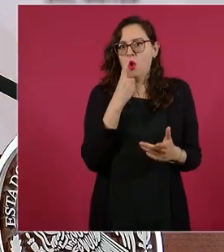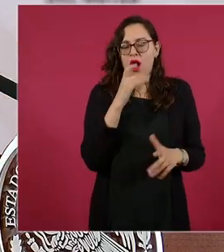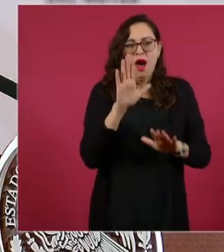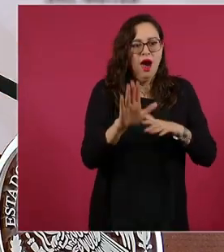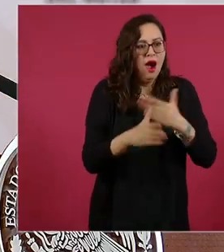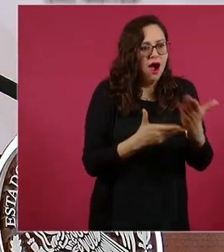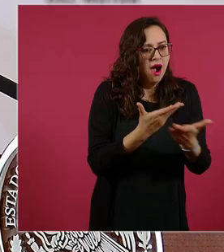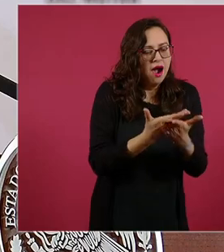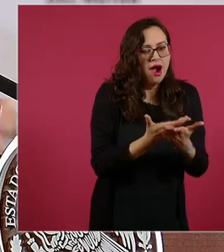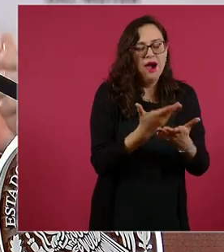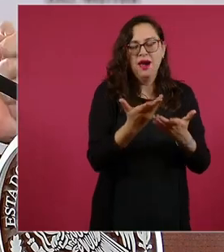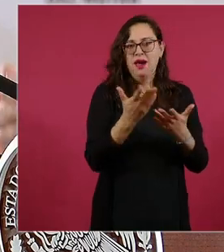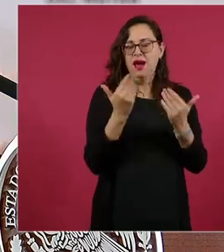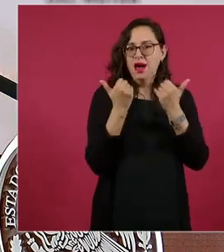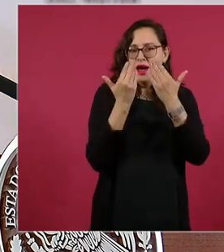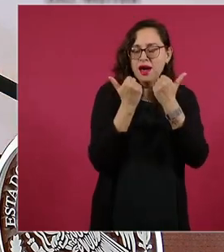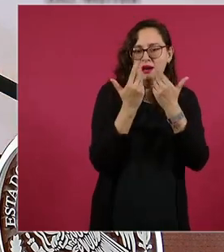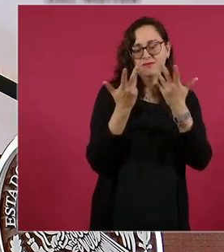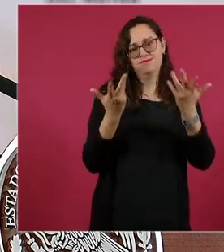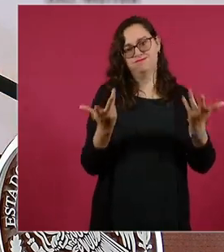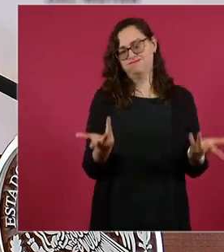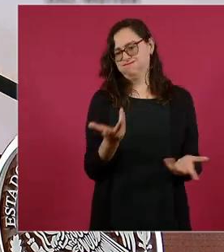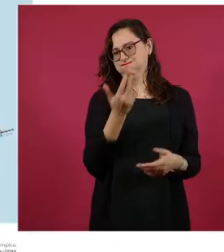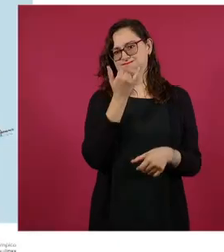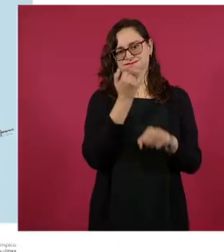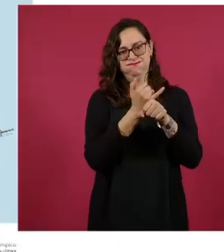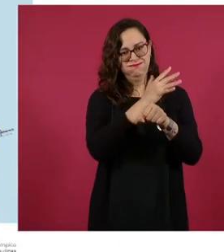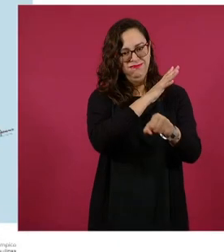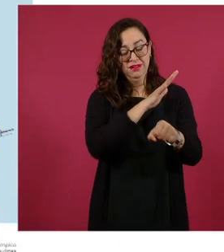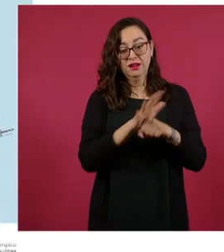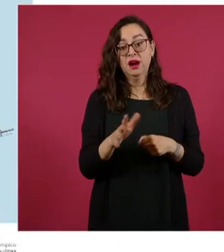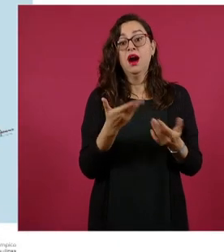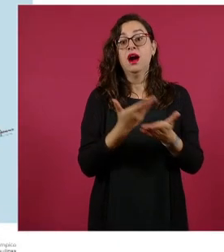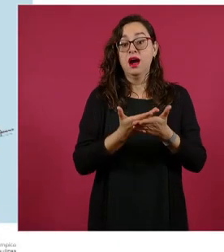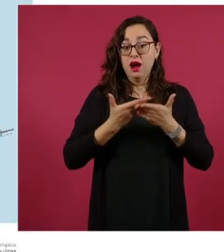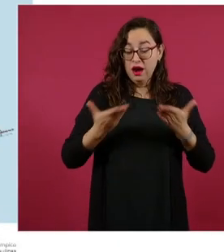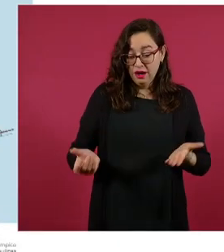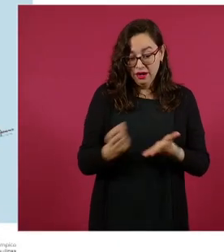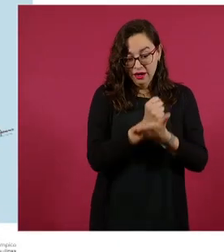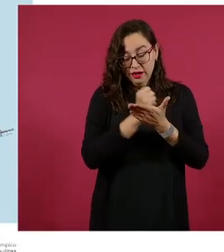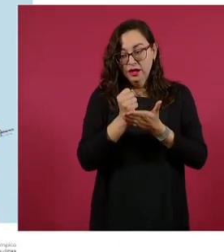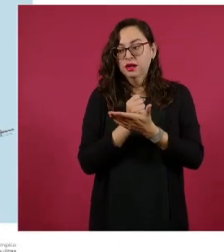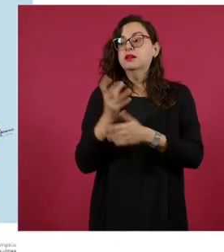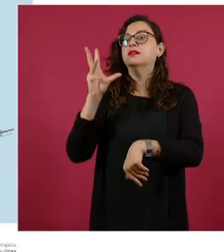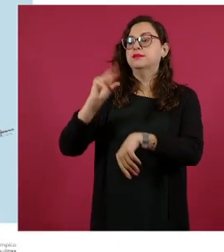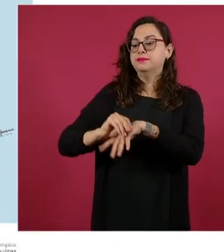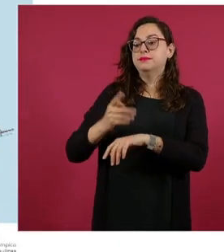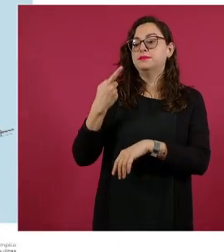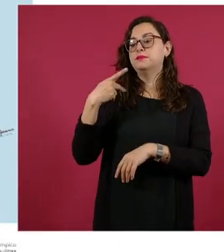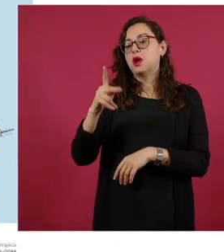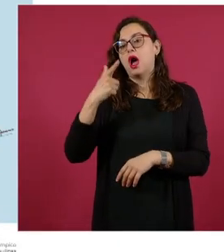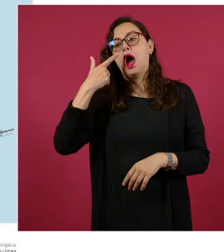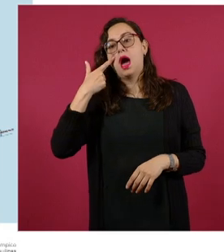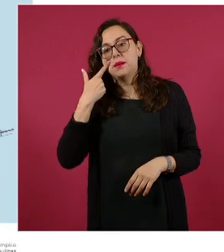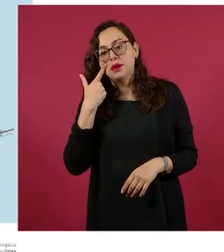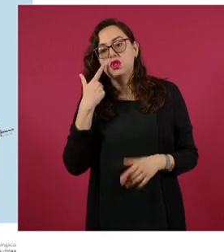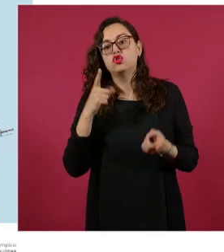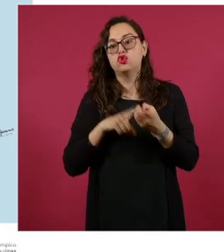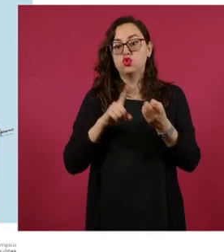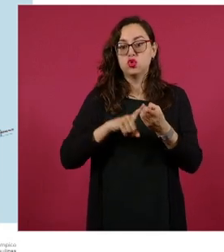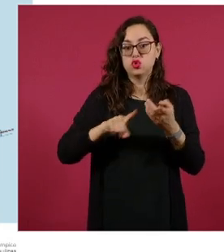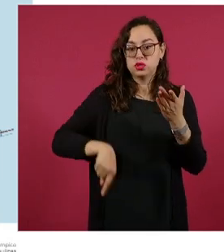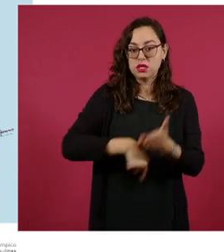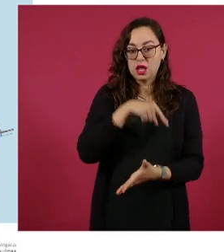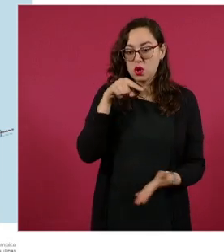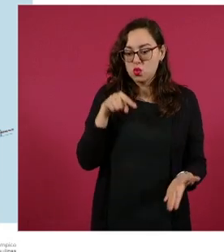antes de hacer la compraventa, que la casa cuente con los servicios completos, agua, luz, drenaje, que cuente en un radio de dos kilómetros